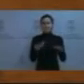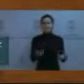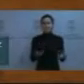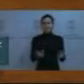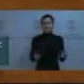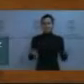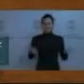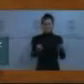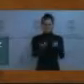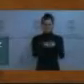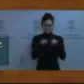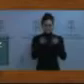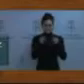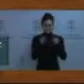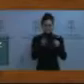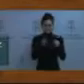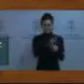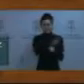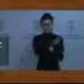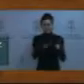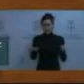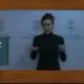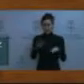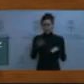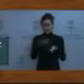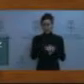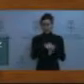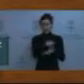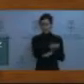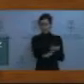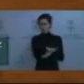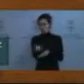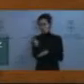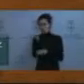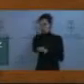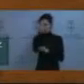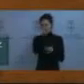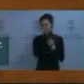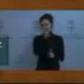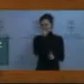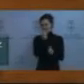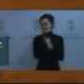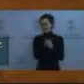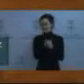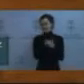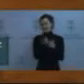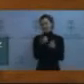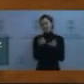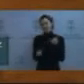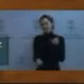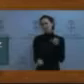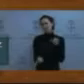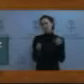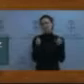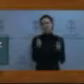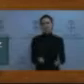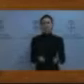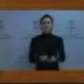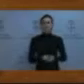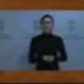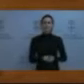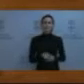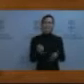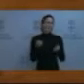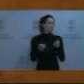circunscribir de su ámbito al de todos, pensando que todos somos como usted, se equivoca profundamente. Se